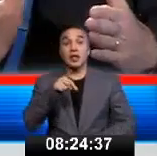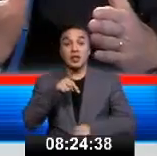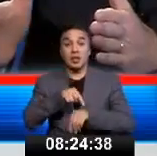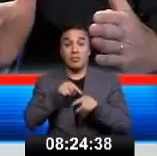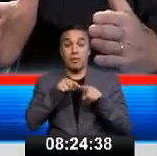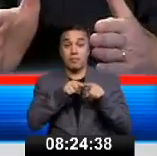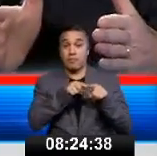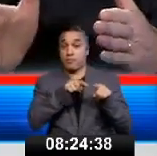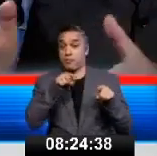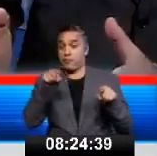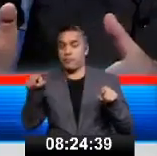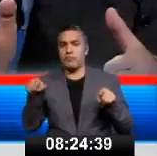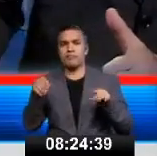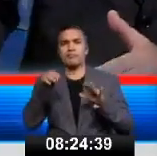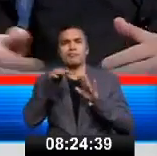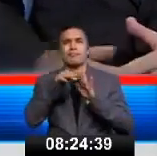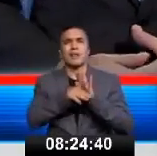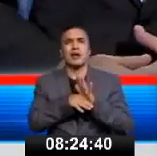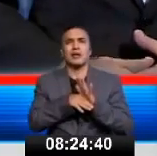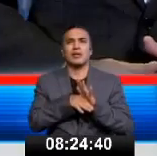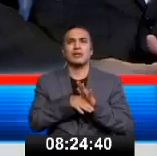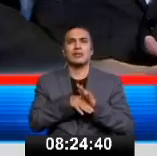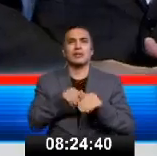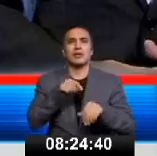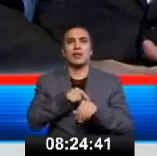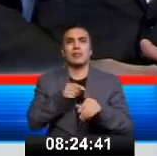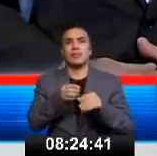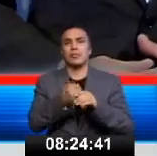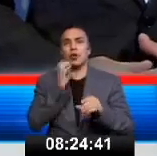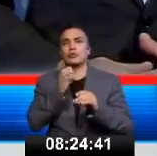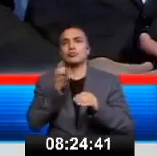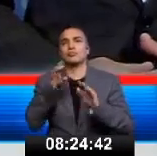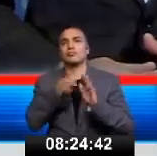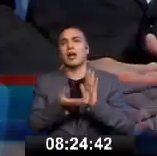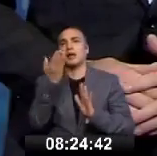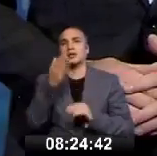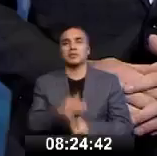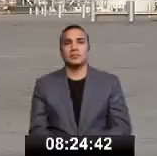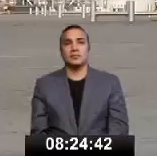del viaje será menor que por el de tierra.